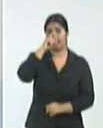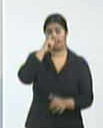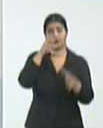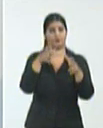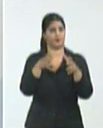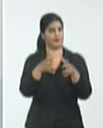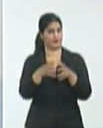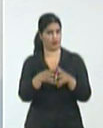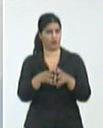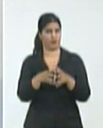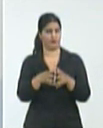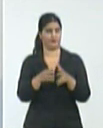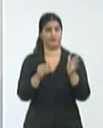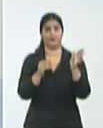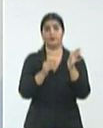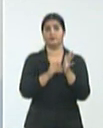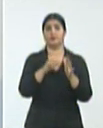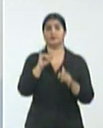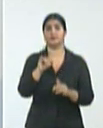edad. Y